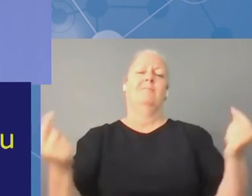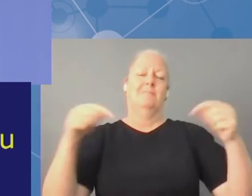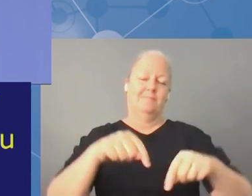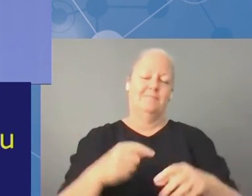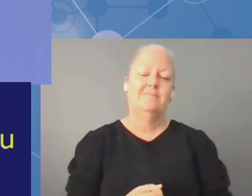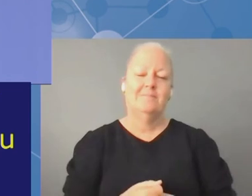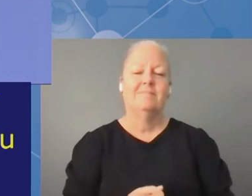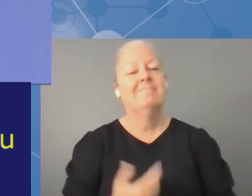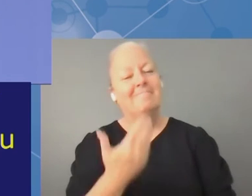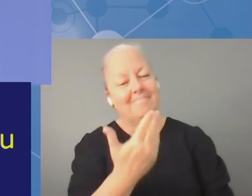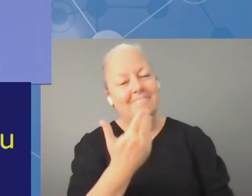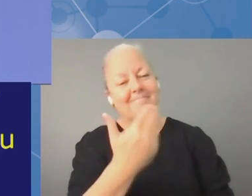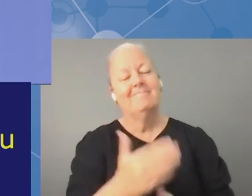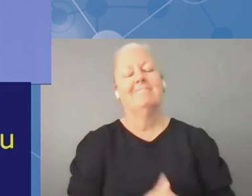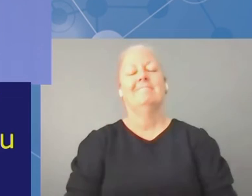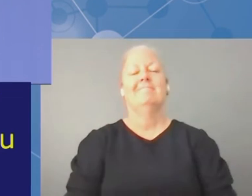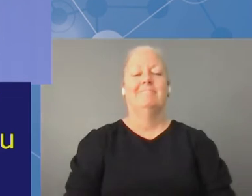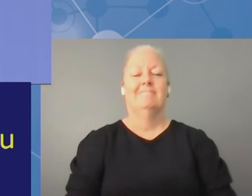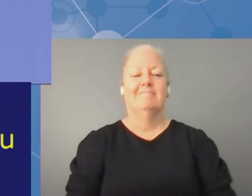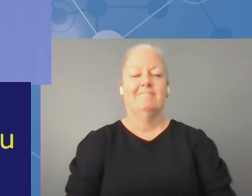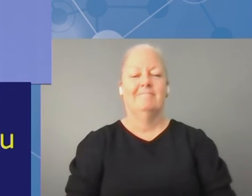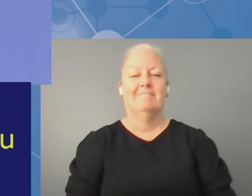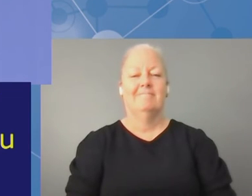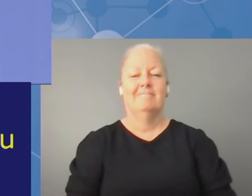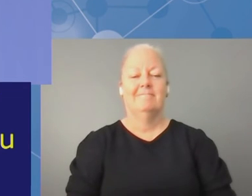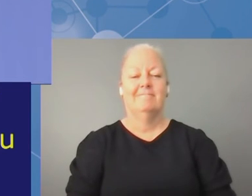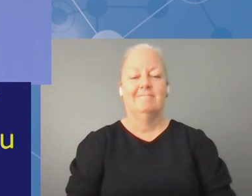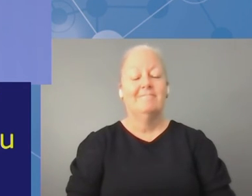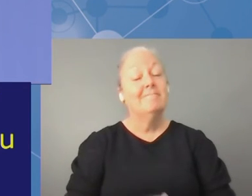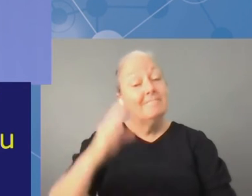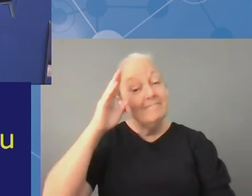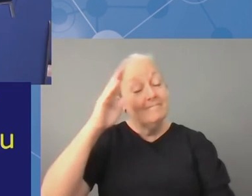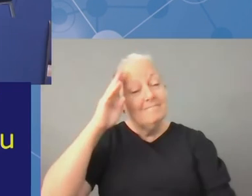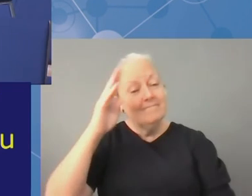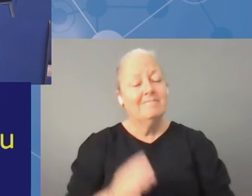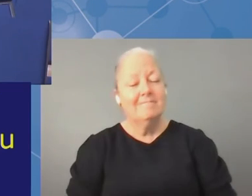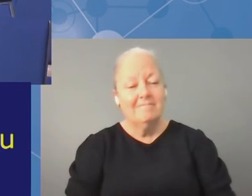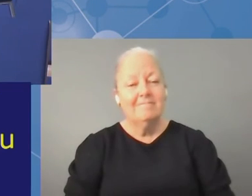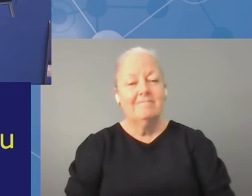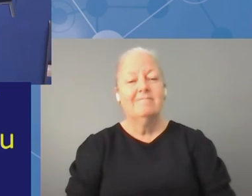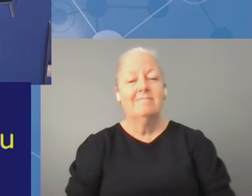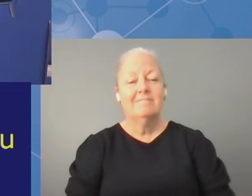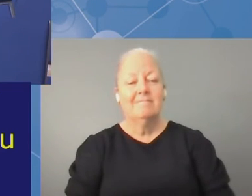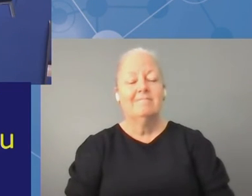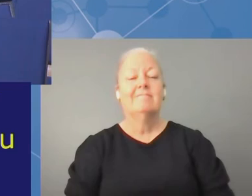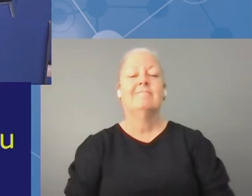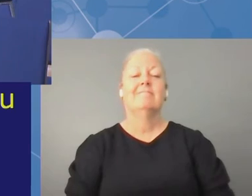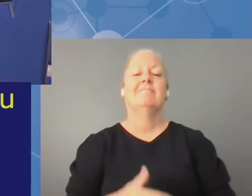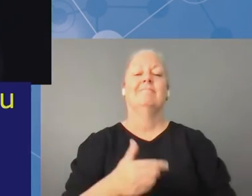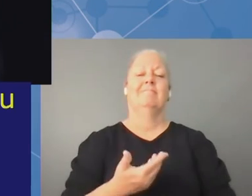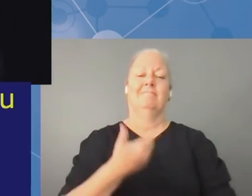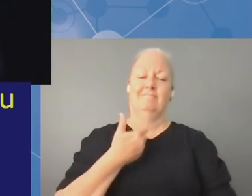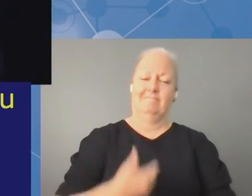poder estar aquí. Otro comentario. Gracias,